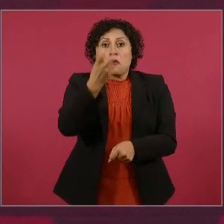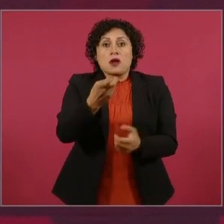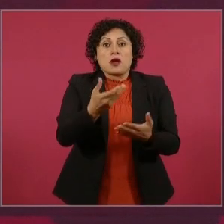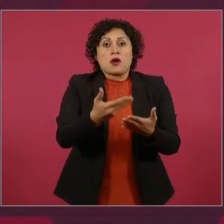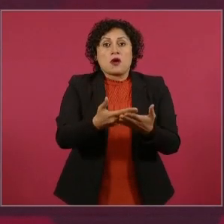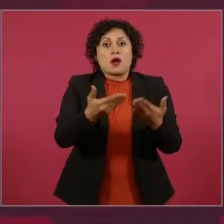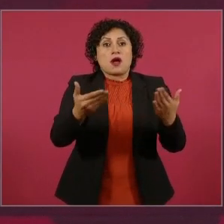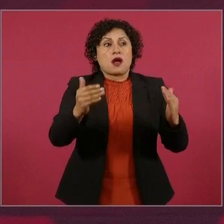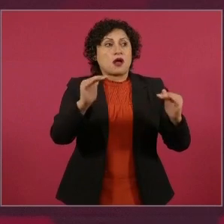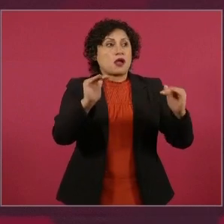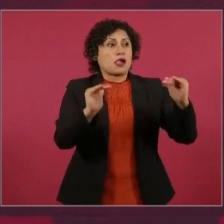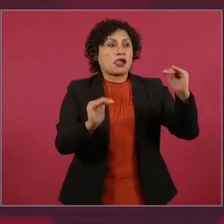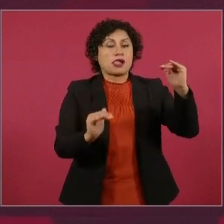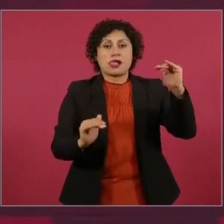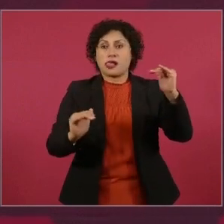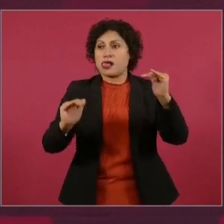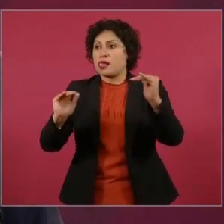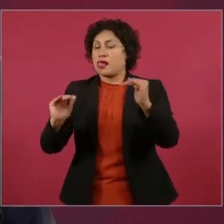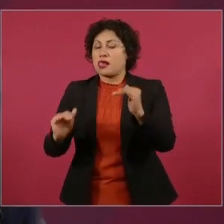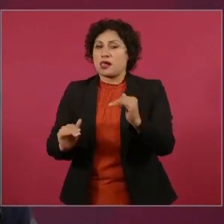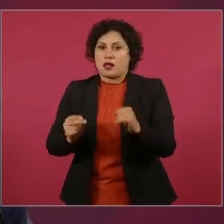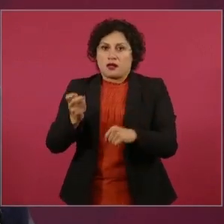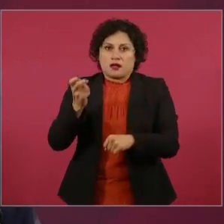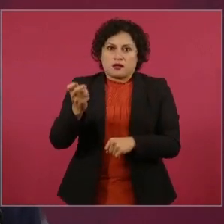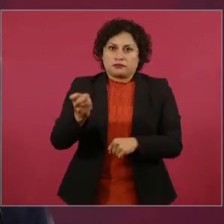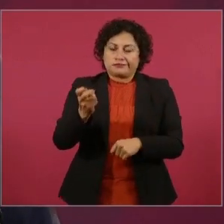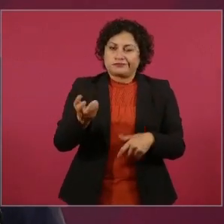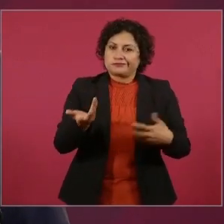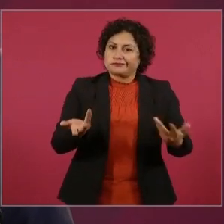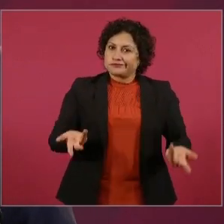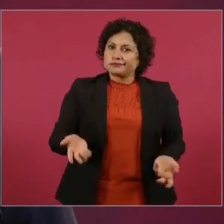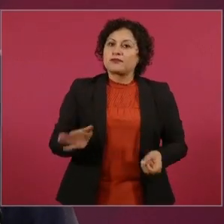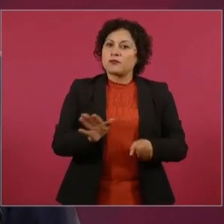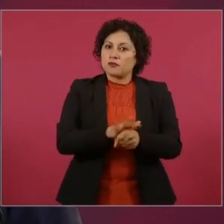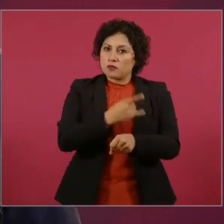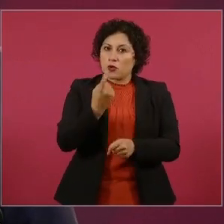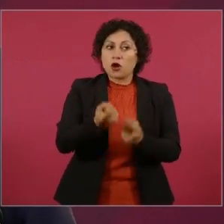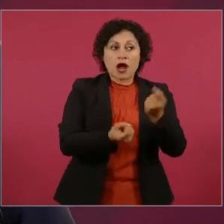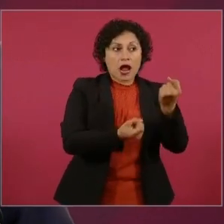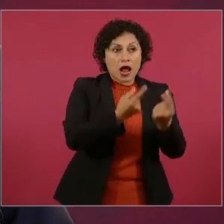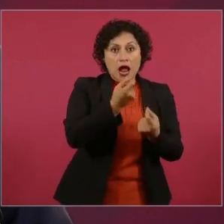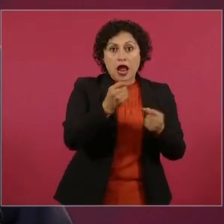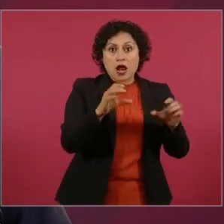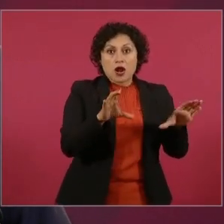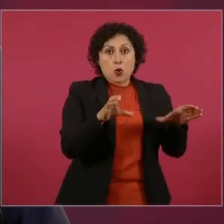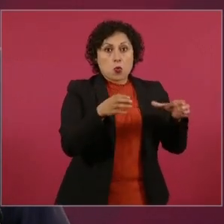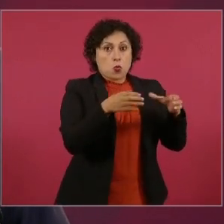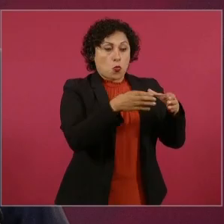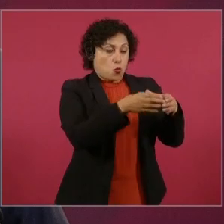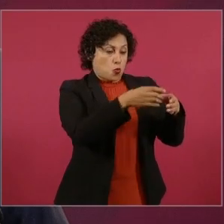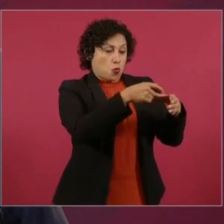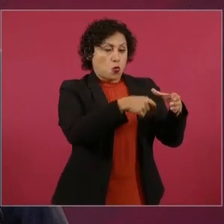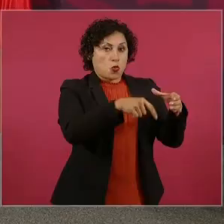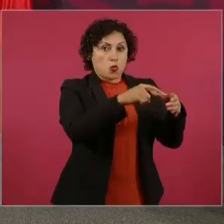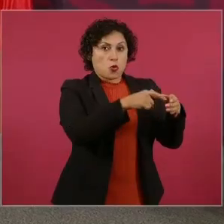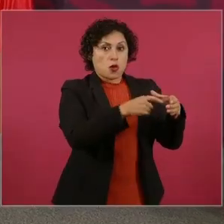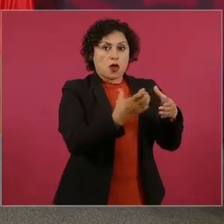no porque unos cuantos se quedan con lo que pertenece a